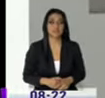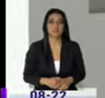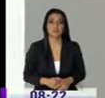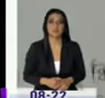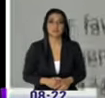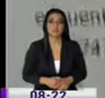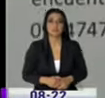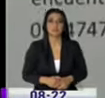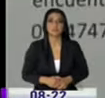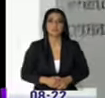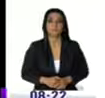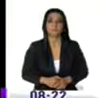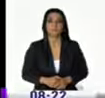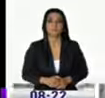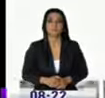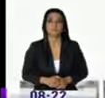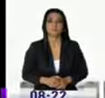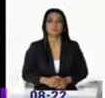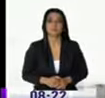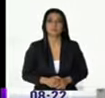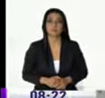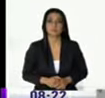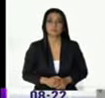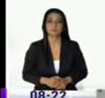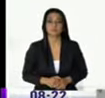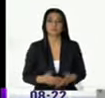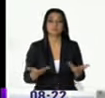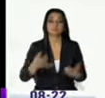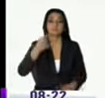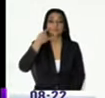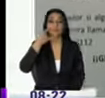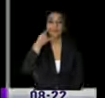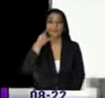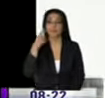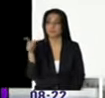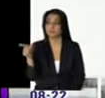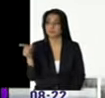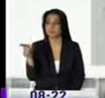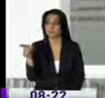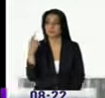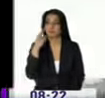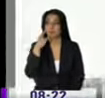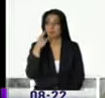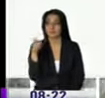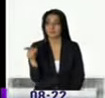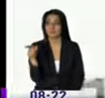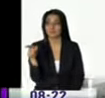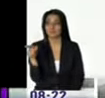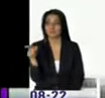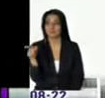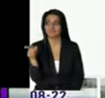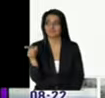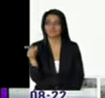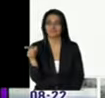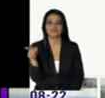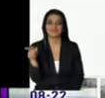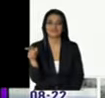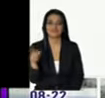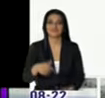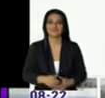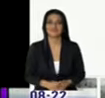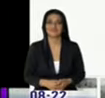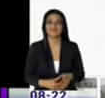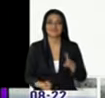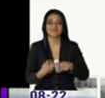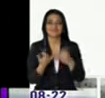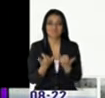099-7250-858. Es este guapetón, tratemos de ayudar al sector de Pomás y Panchana, don Bodrío. Así que, por favor, echémosle una mano. Hasta aquí lo que usted nos